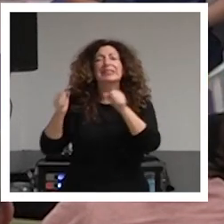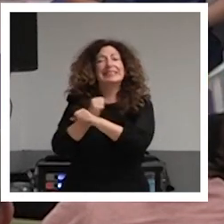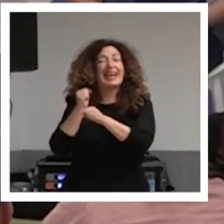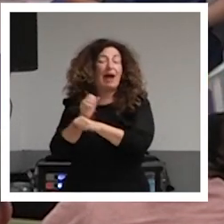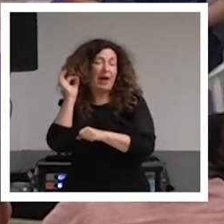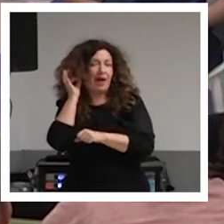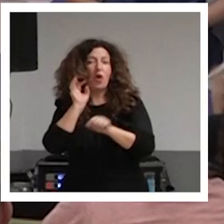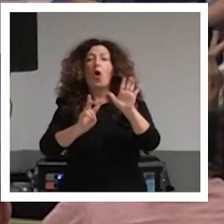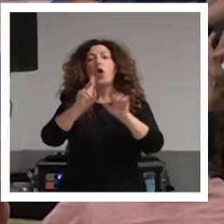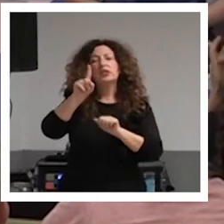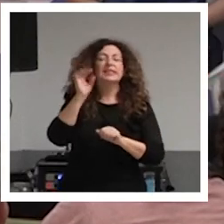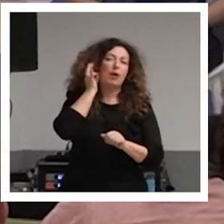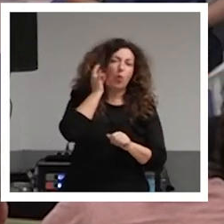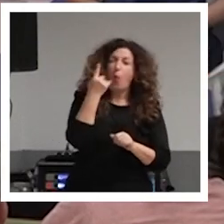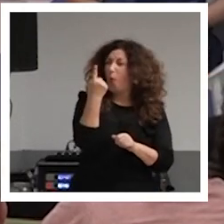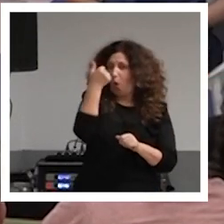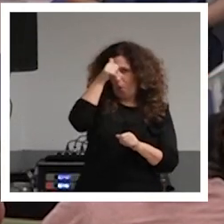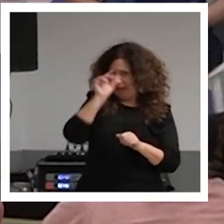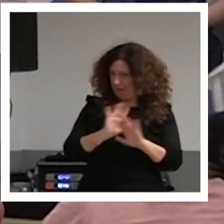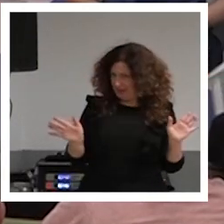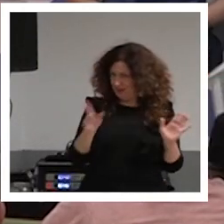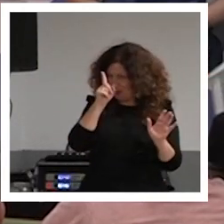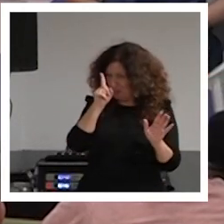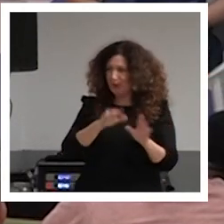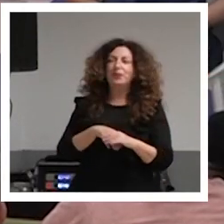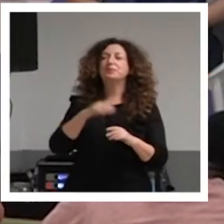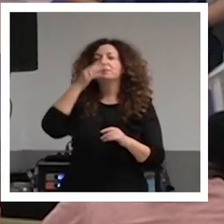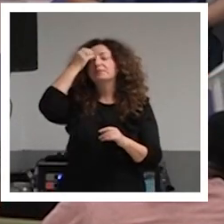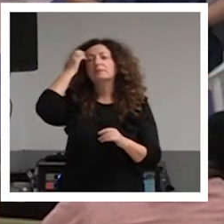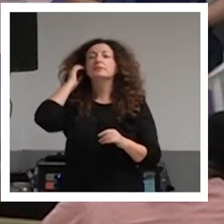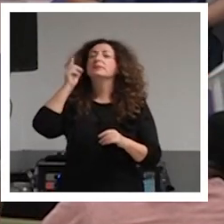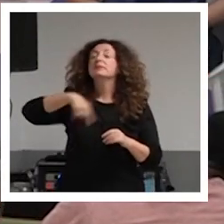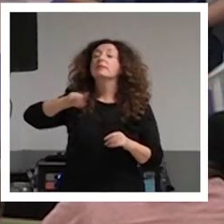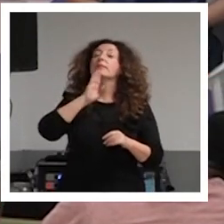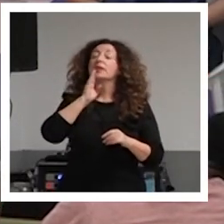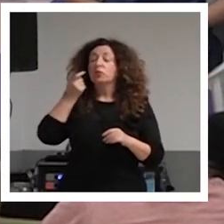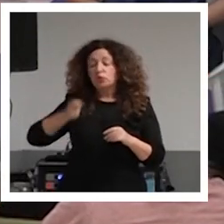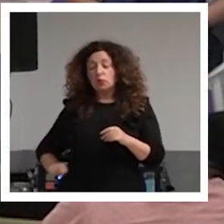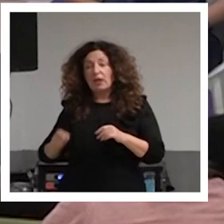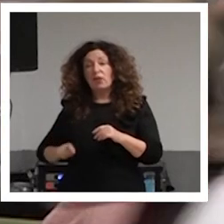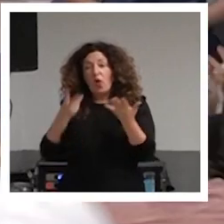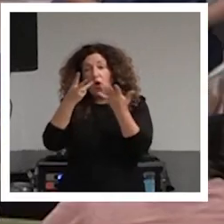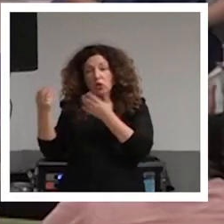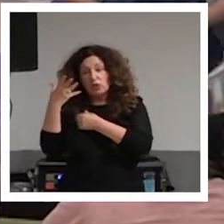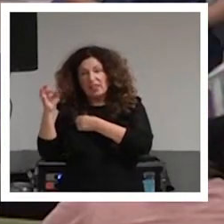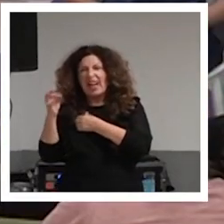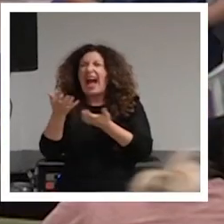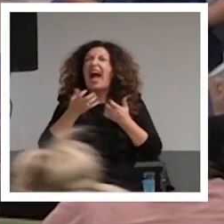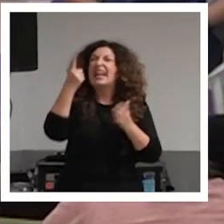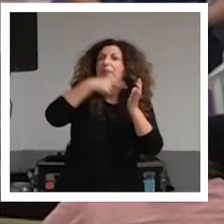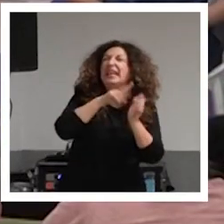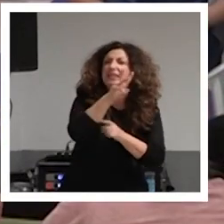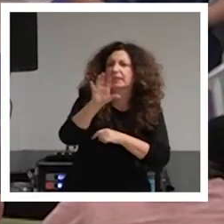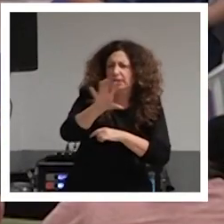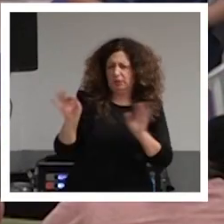81 mujeres y uno y un solo hombre van a pasar de ganar 850 euros a gran 1350